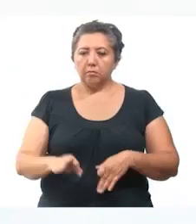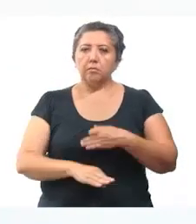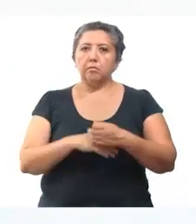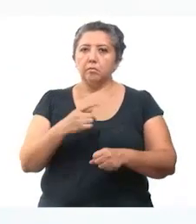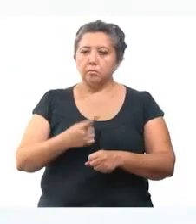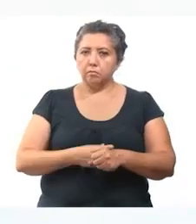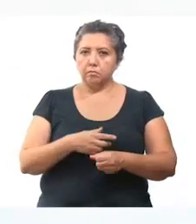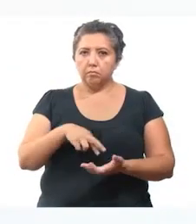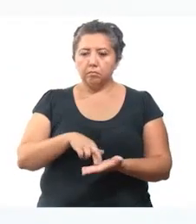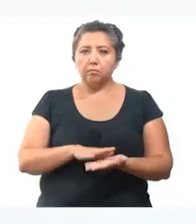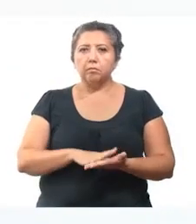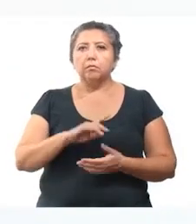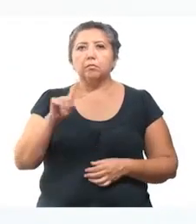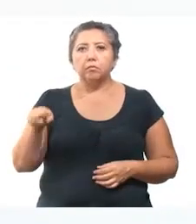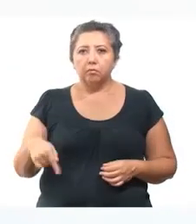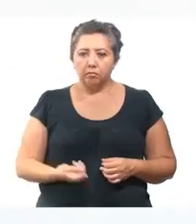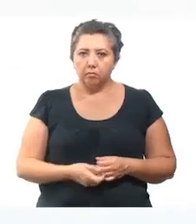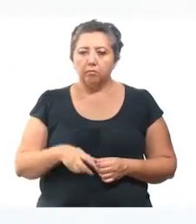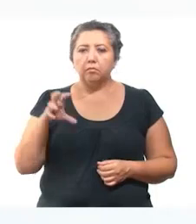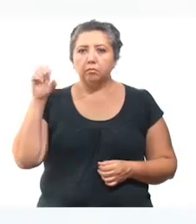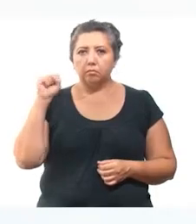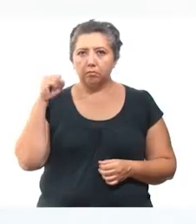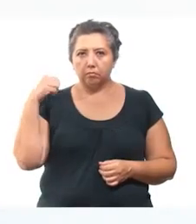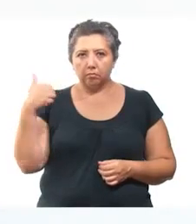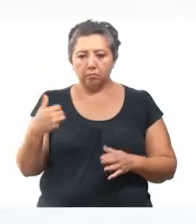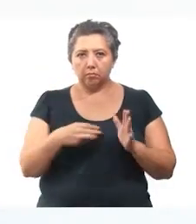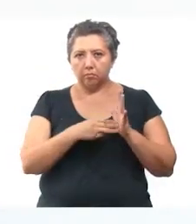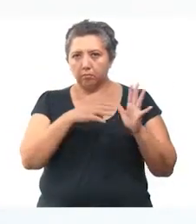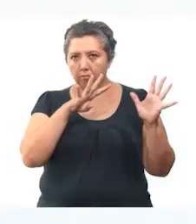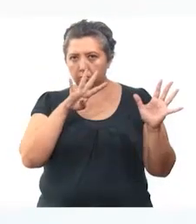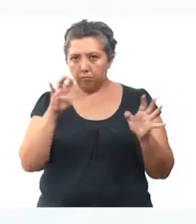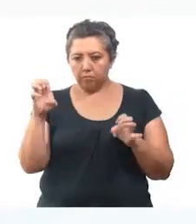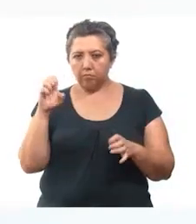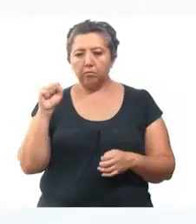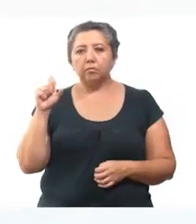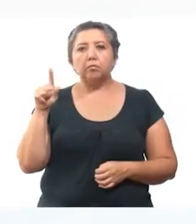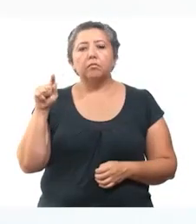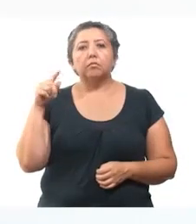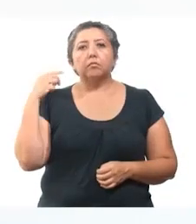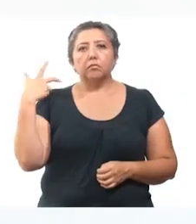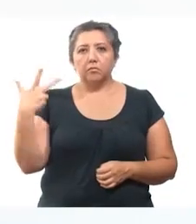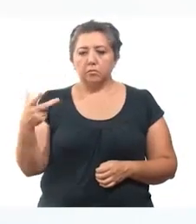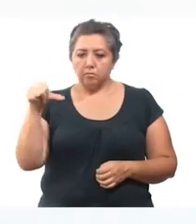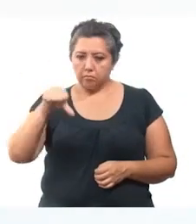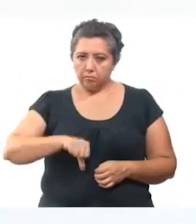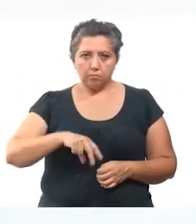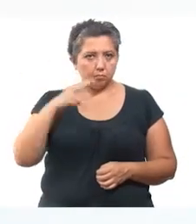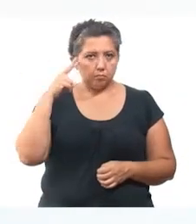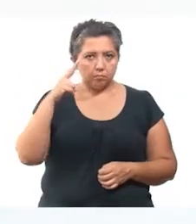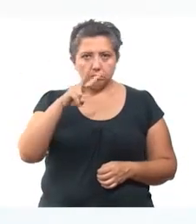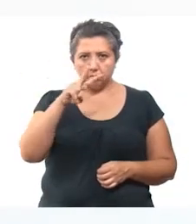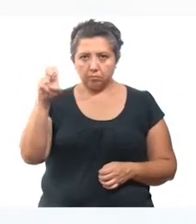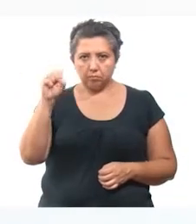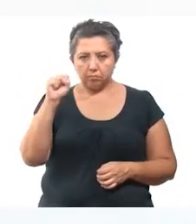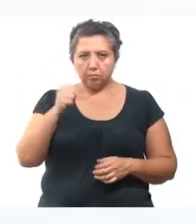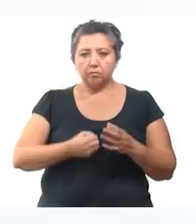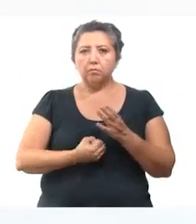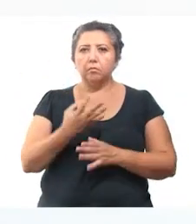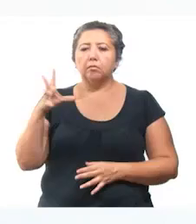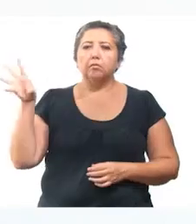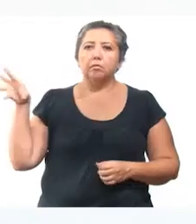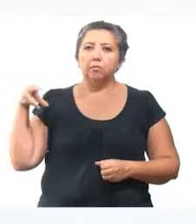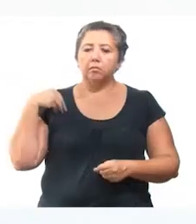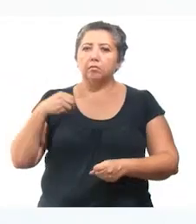del total de contagios registrados, que es 66.978. Hoy se detectaron 260